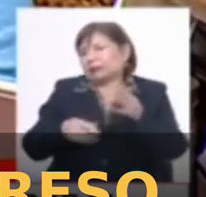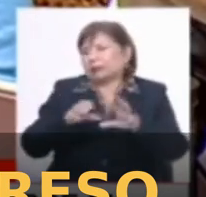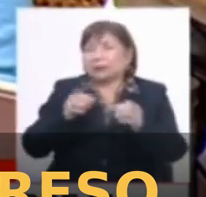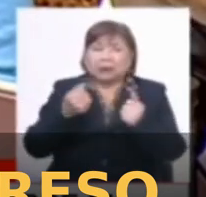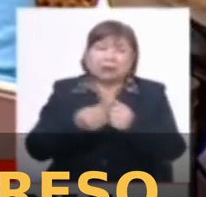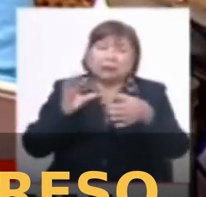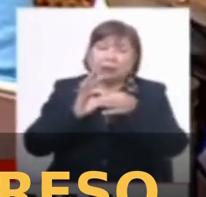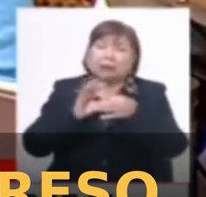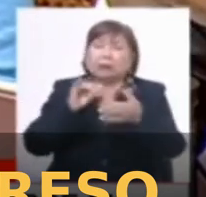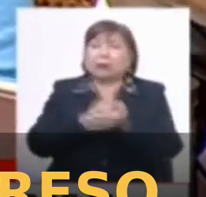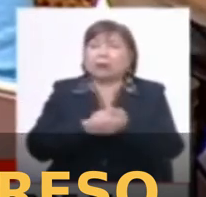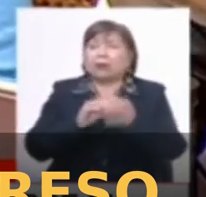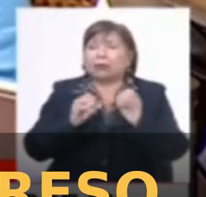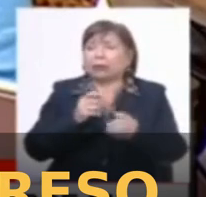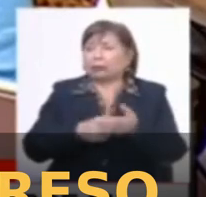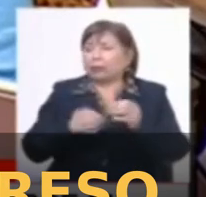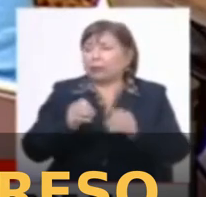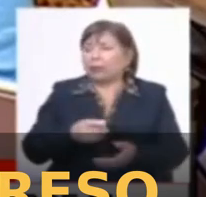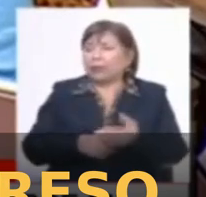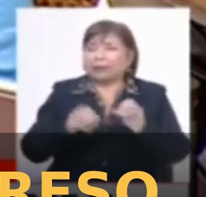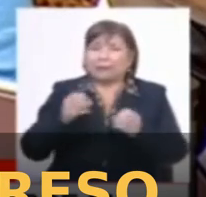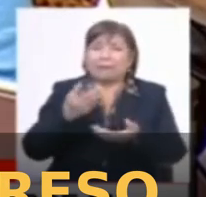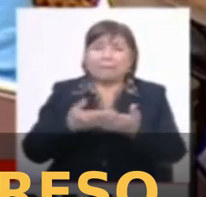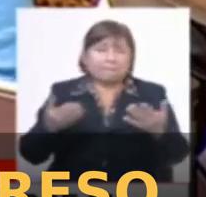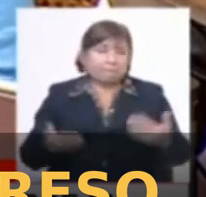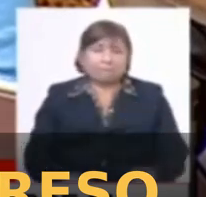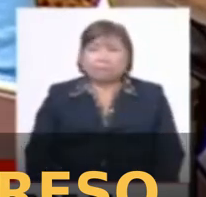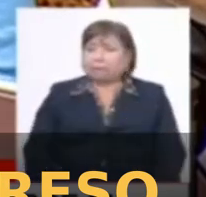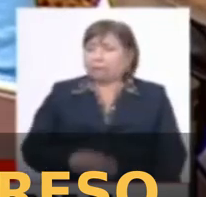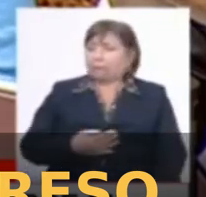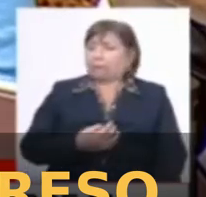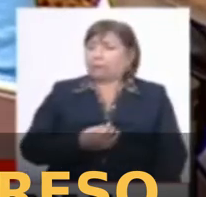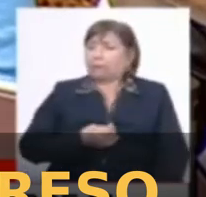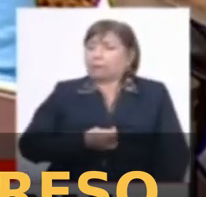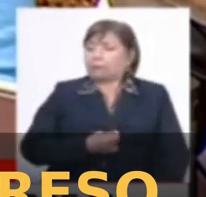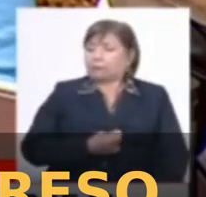irá corroborando con los hechos o con la investigación fiscal.